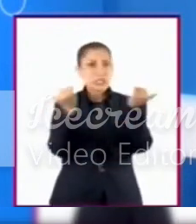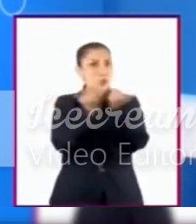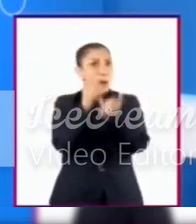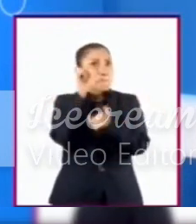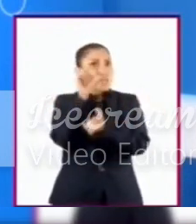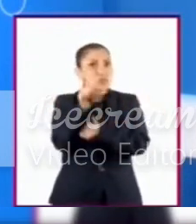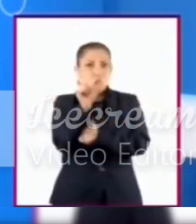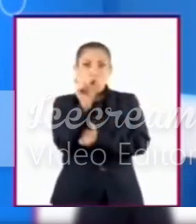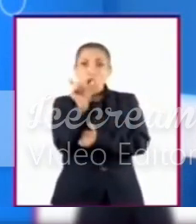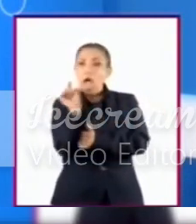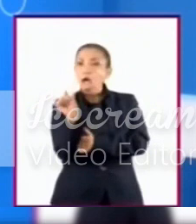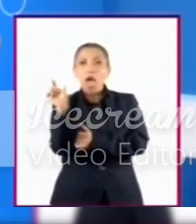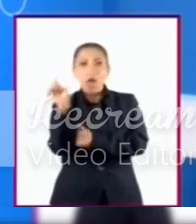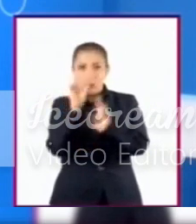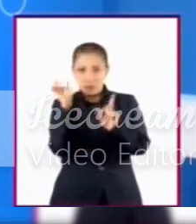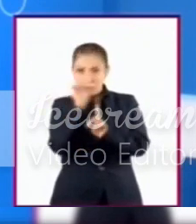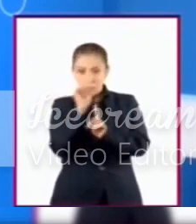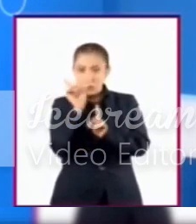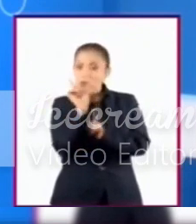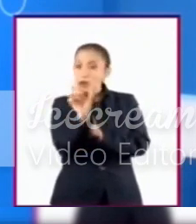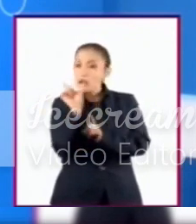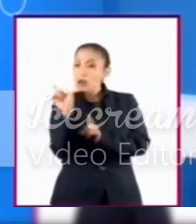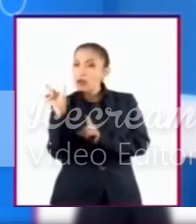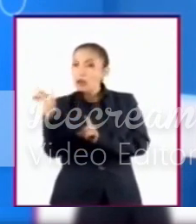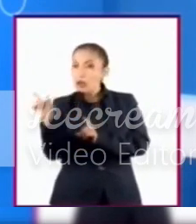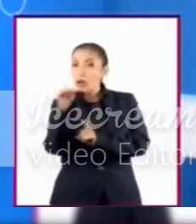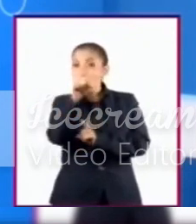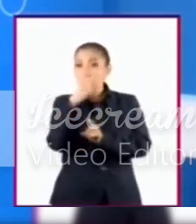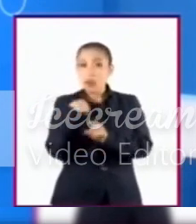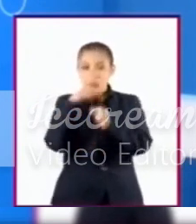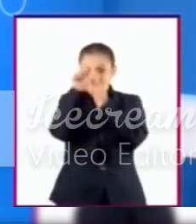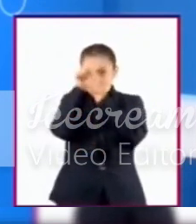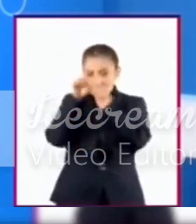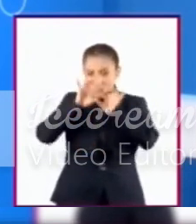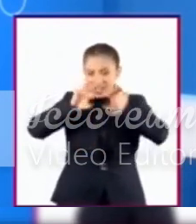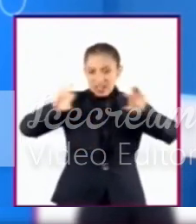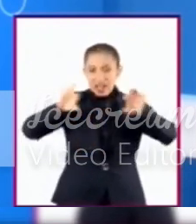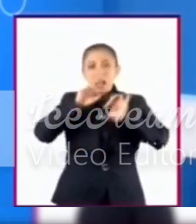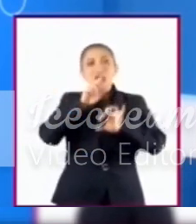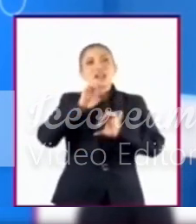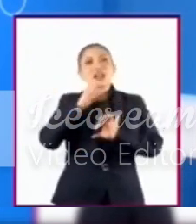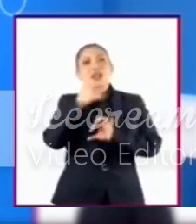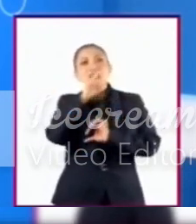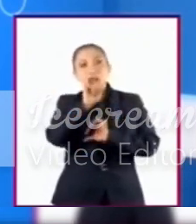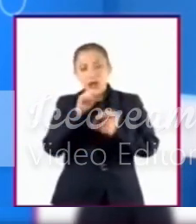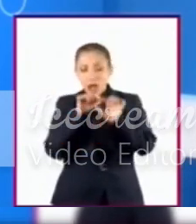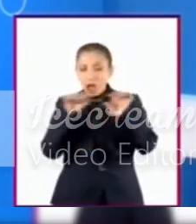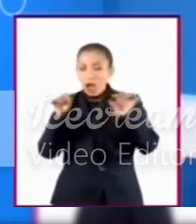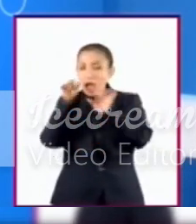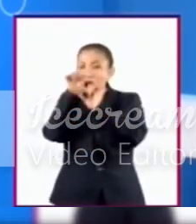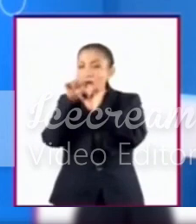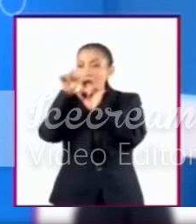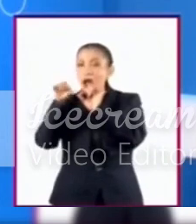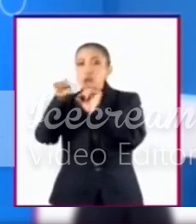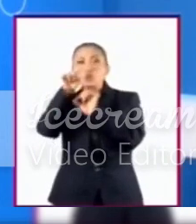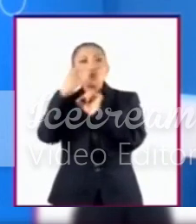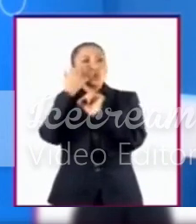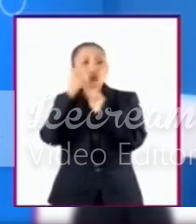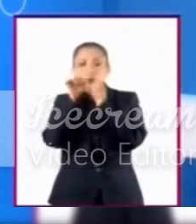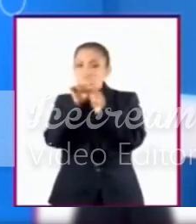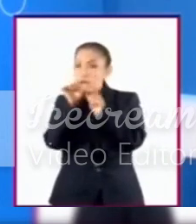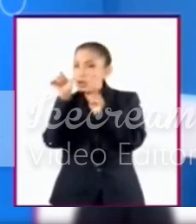la misma medida. Les recomiendo que usen su regla. Lo mejor es que pueden ubicar los números como lo